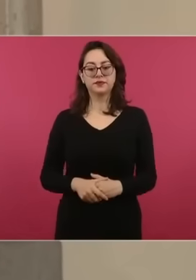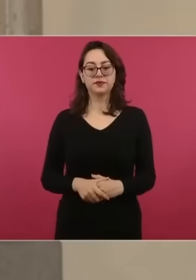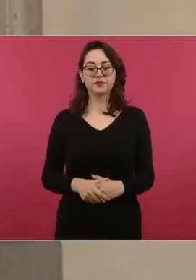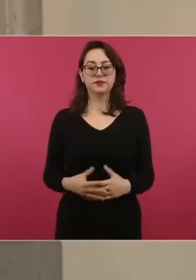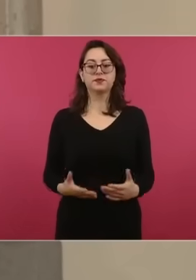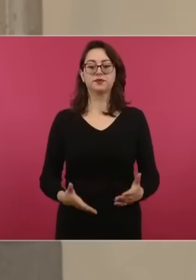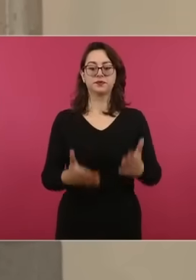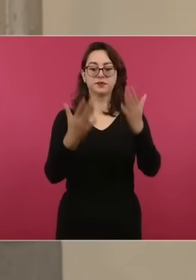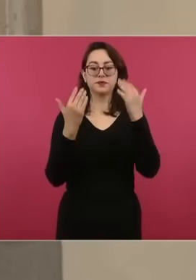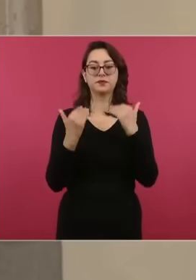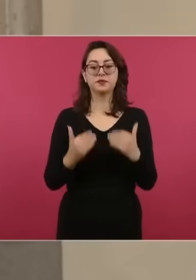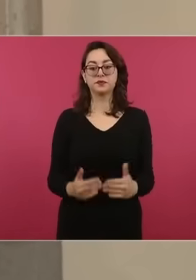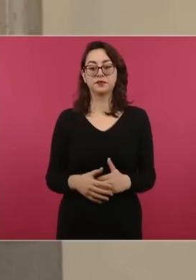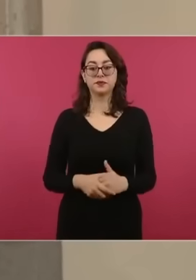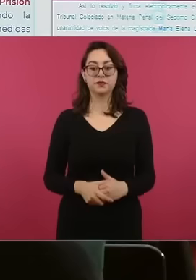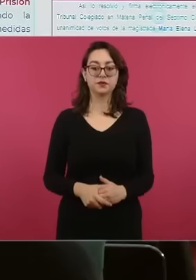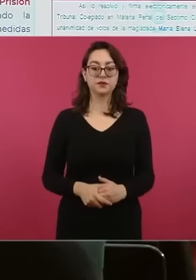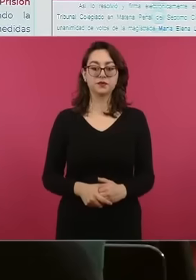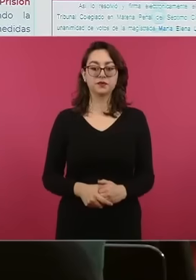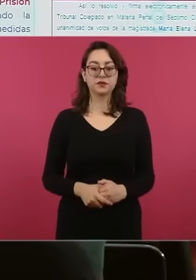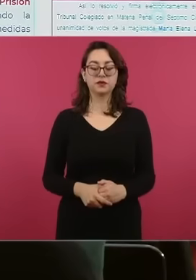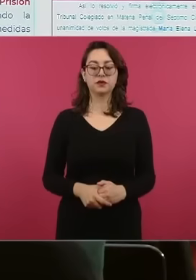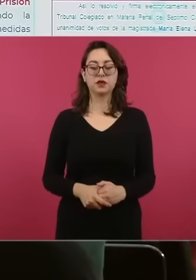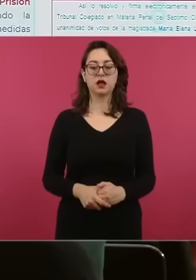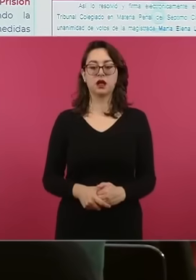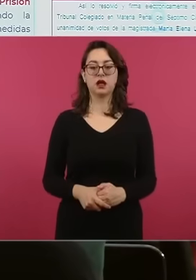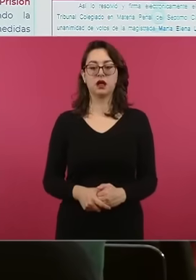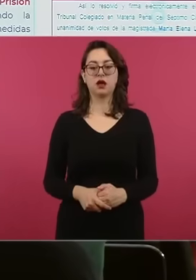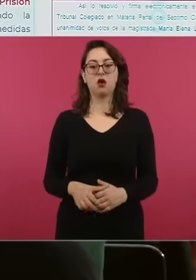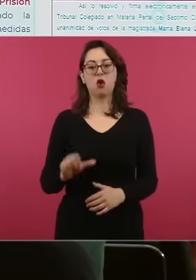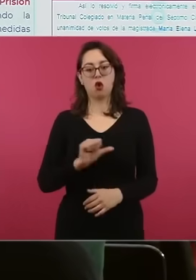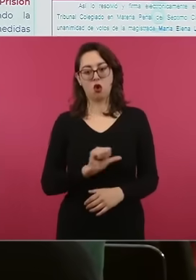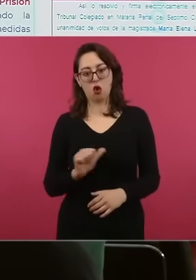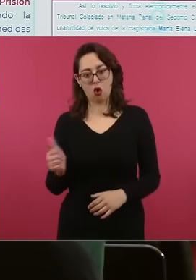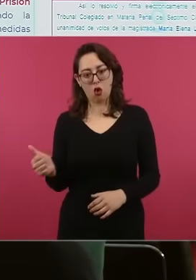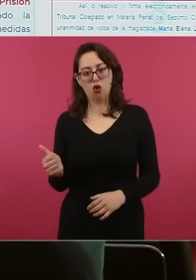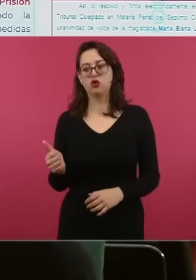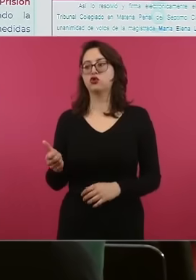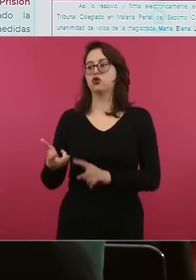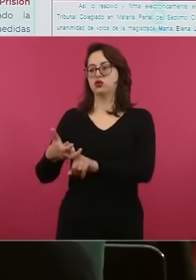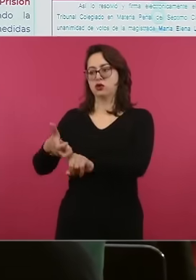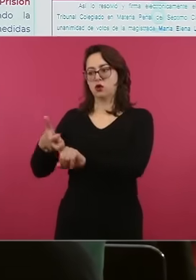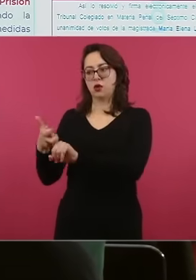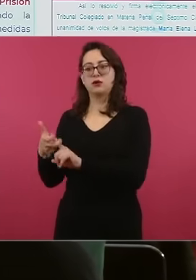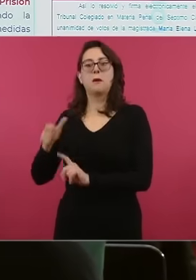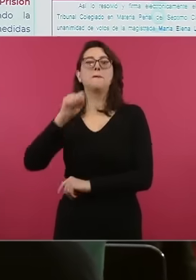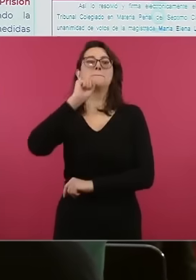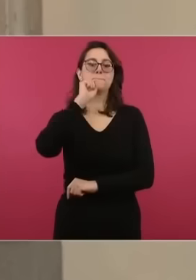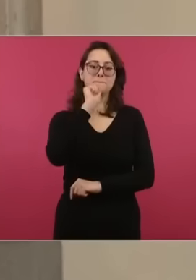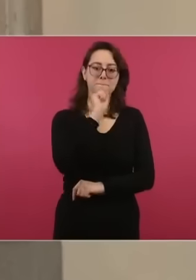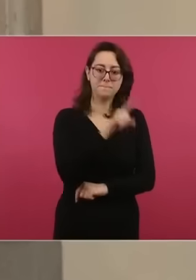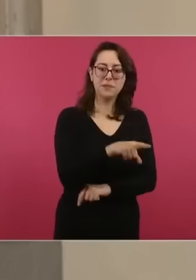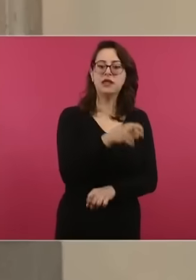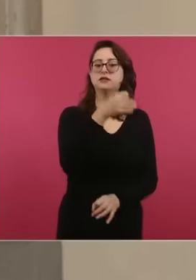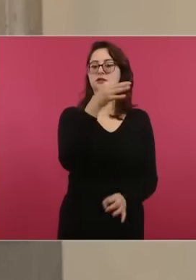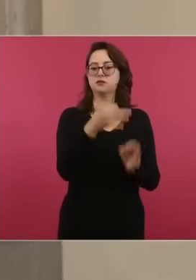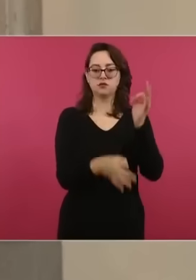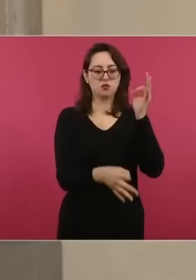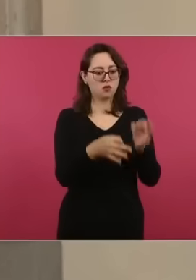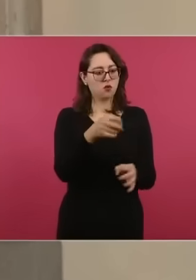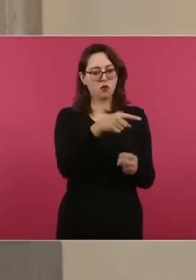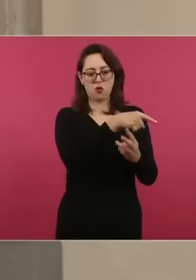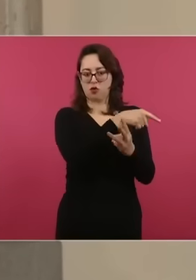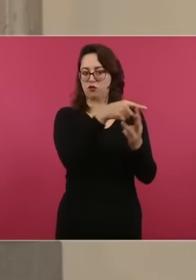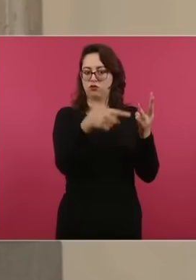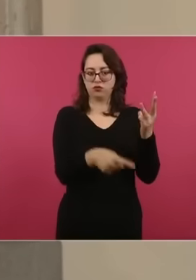que relacionado con un acusado por delito de secuestro agravado los mismos integrantes de este segundo tribunal en